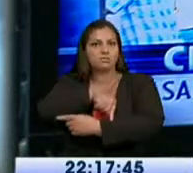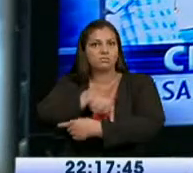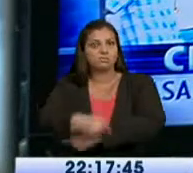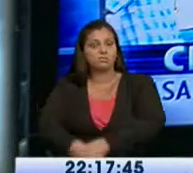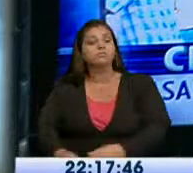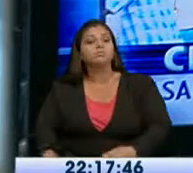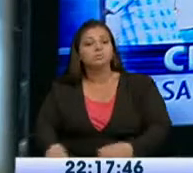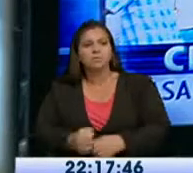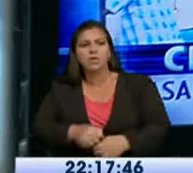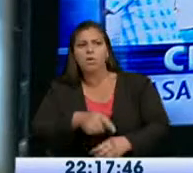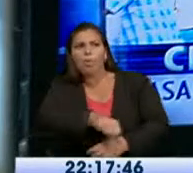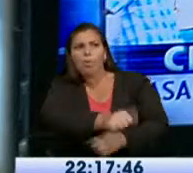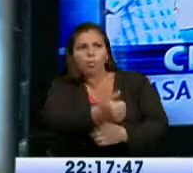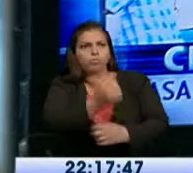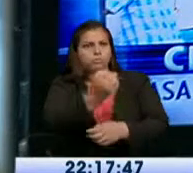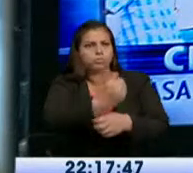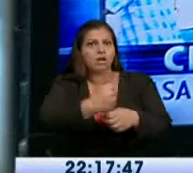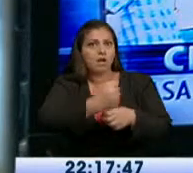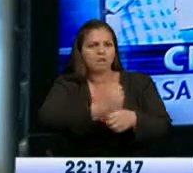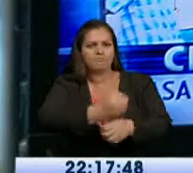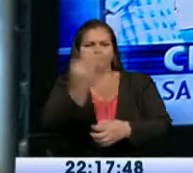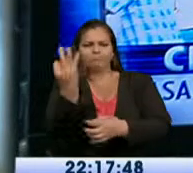etiquetas de marcas ya conocidas.